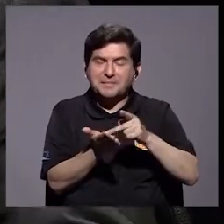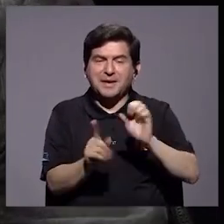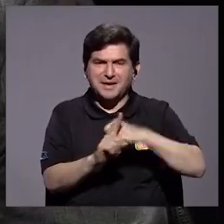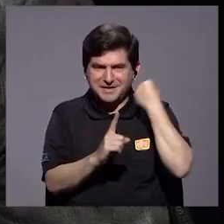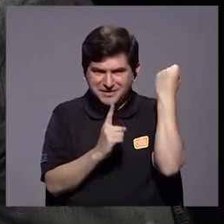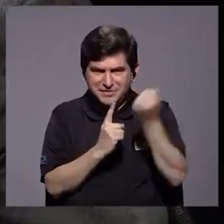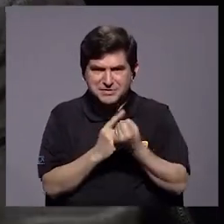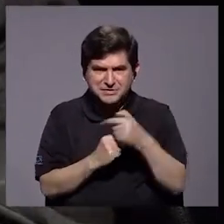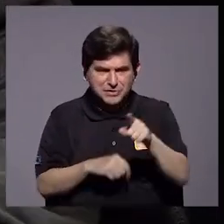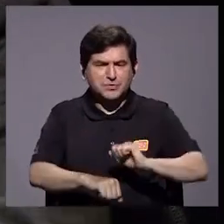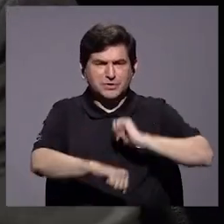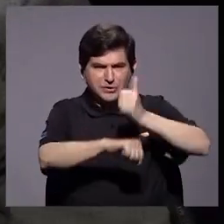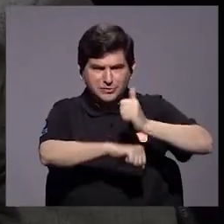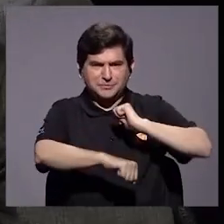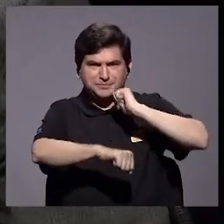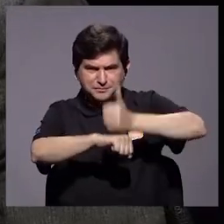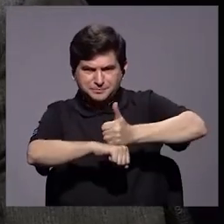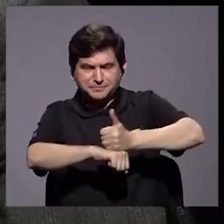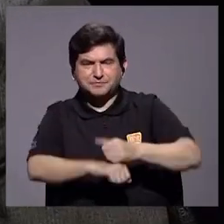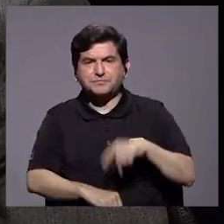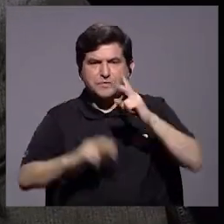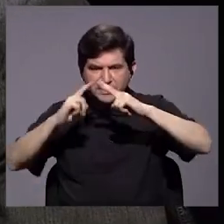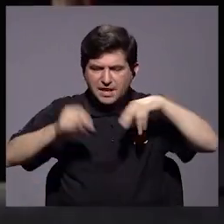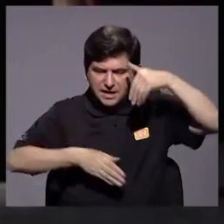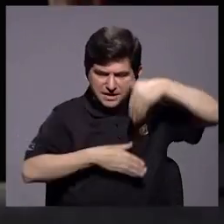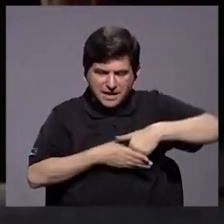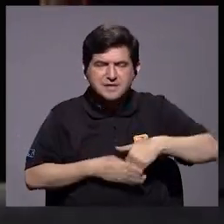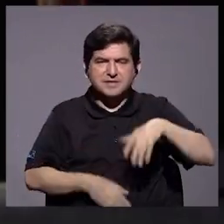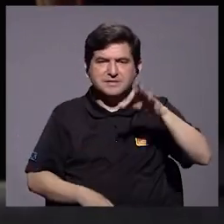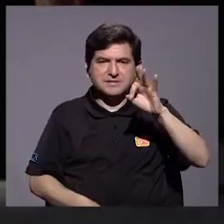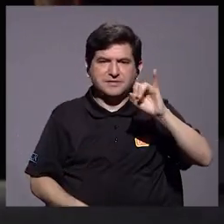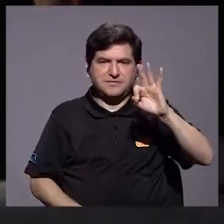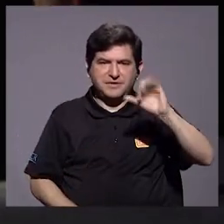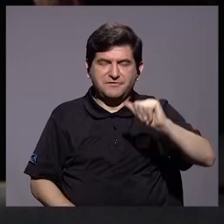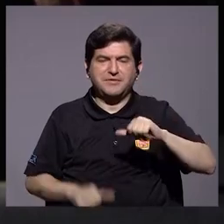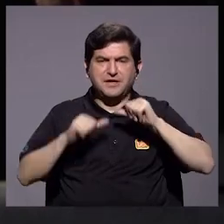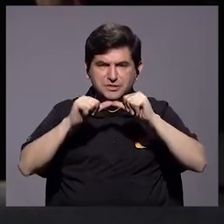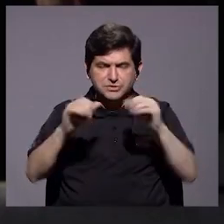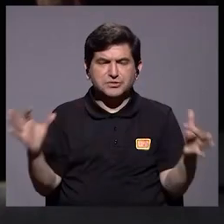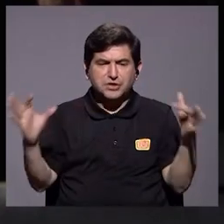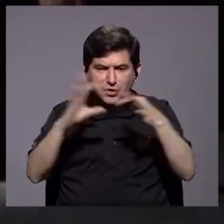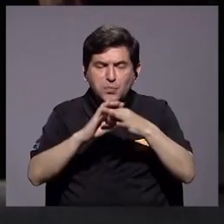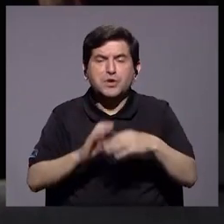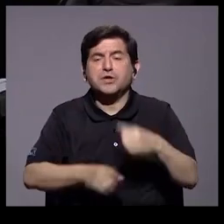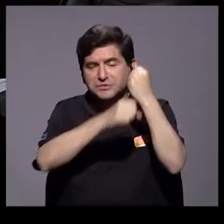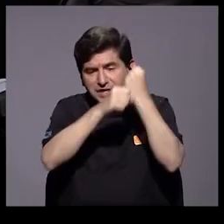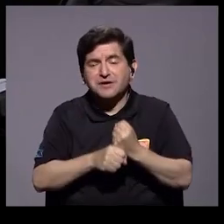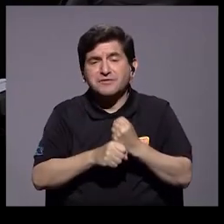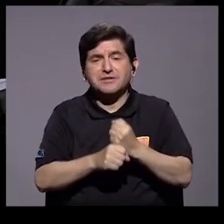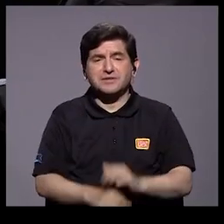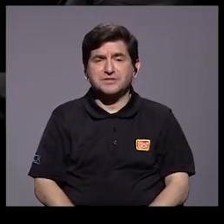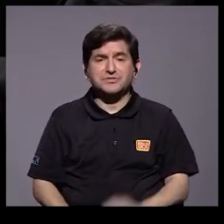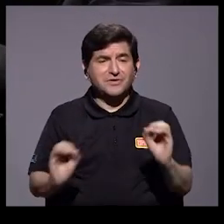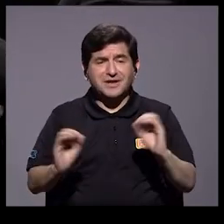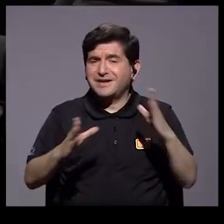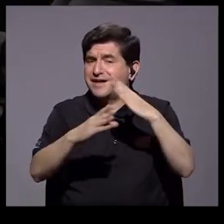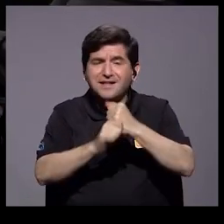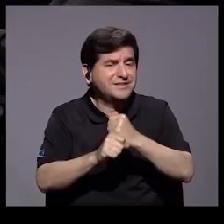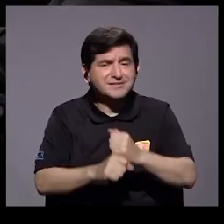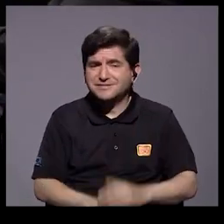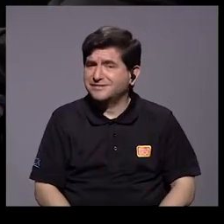que están ahí establecidas en una auditoría que es una fifa siguen estando vinculados en la federación y nadie ha hecho nada por